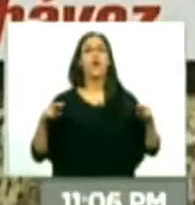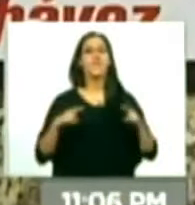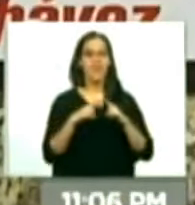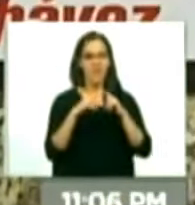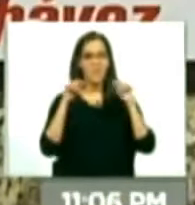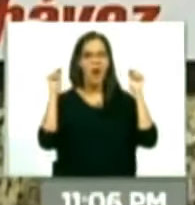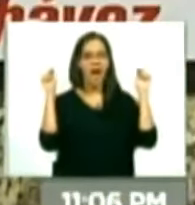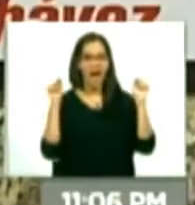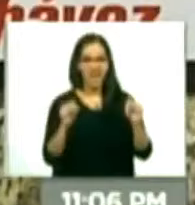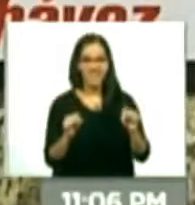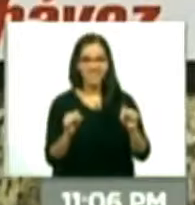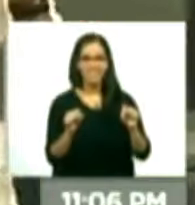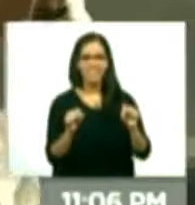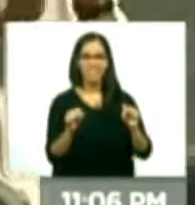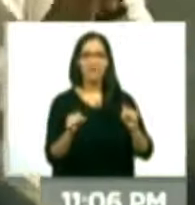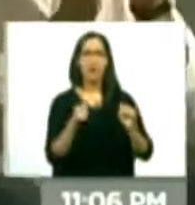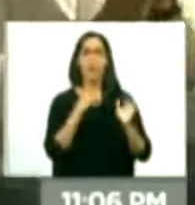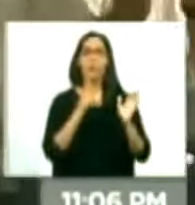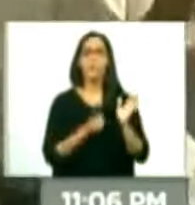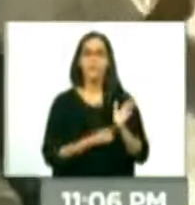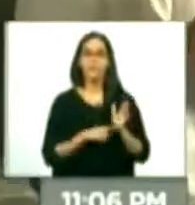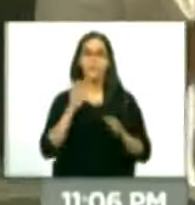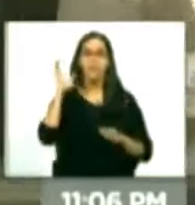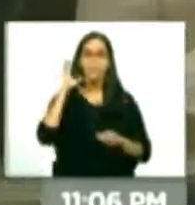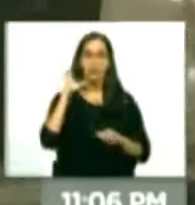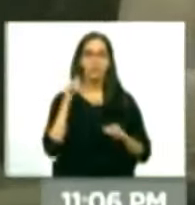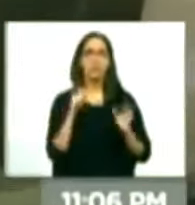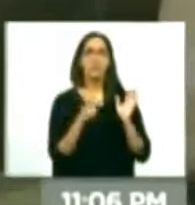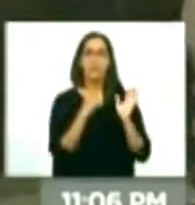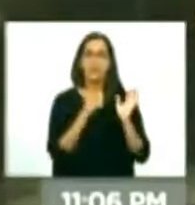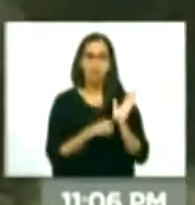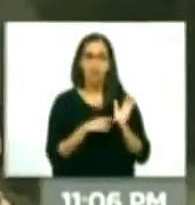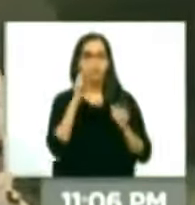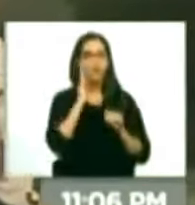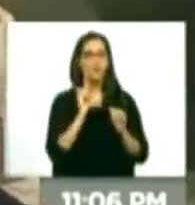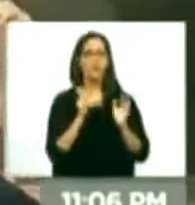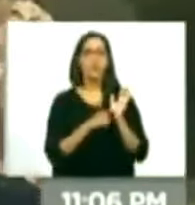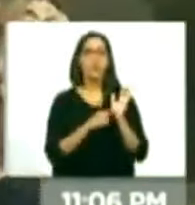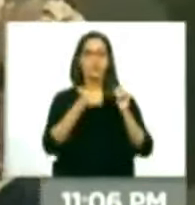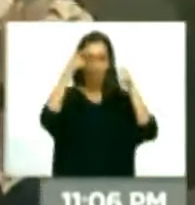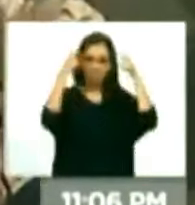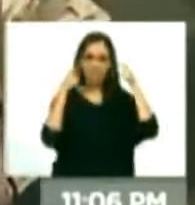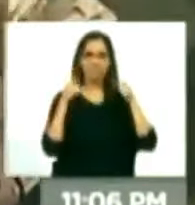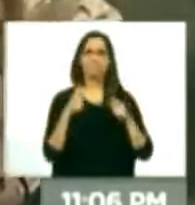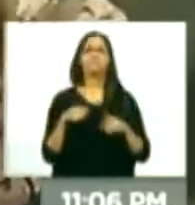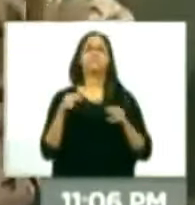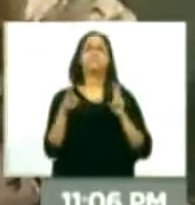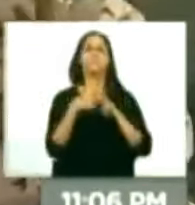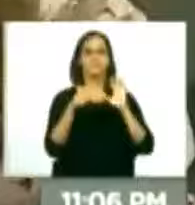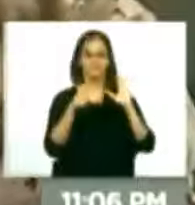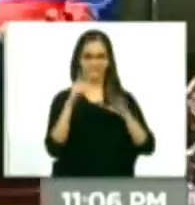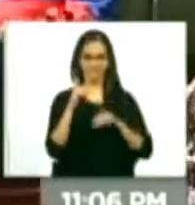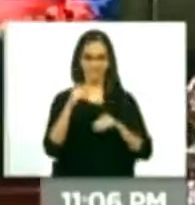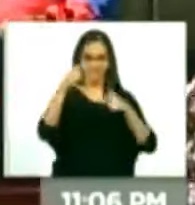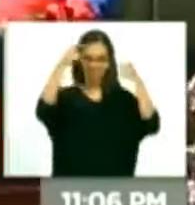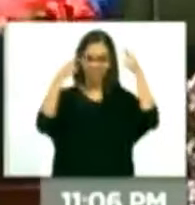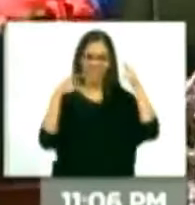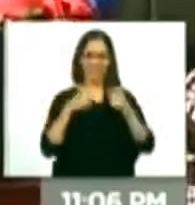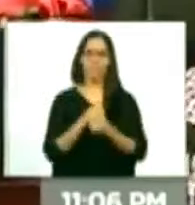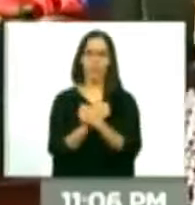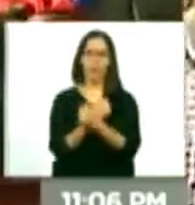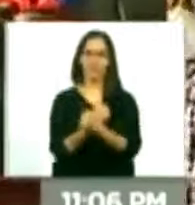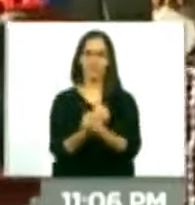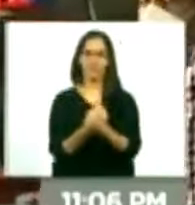ahí. Cumpliéndole a la patria, cumpliéndole a Bolívar, cumpliéndole a Chávez. Numeral 6D con Chávez, por